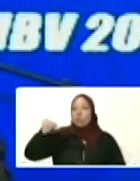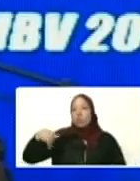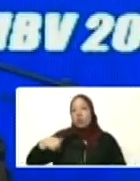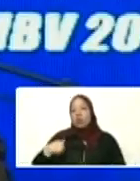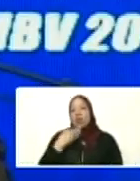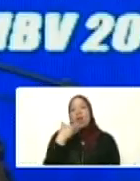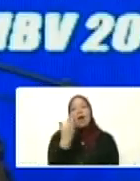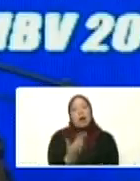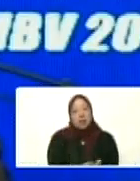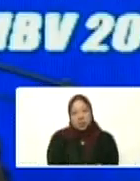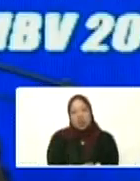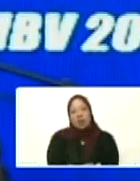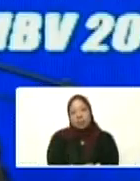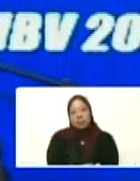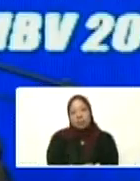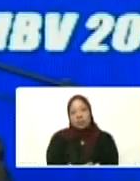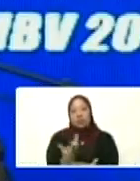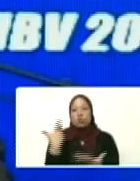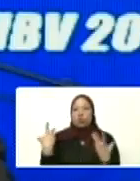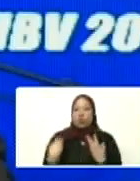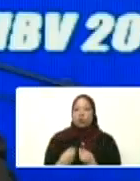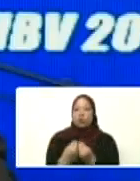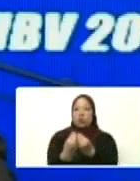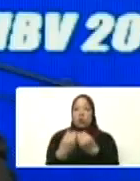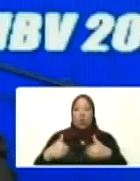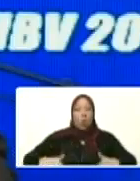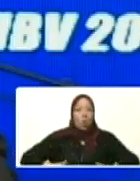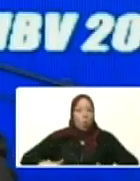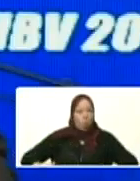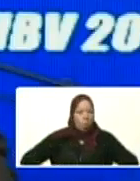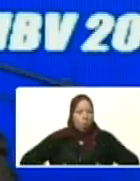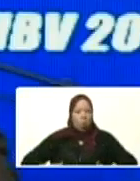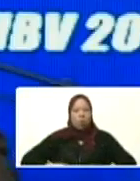eterno agradecimiento por su encomiable esfuerzo,